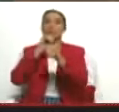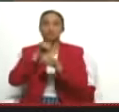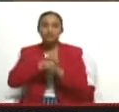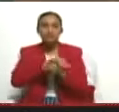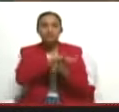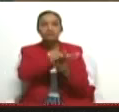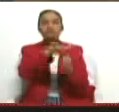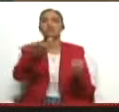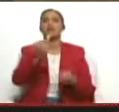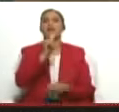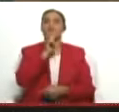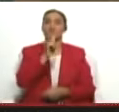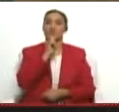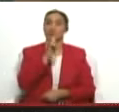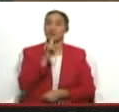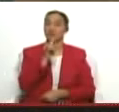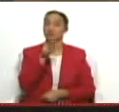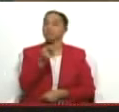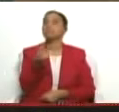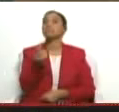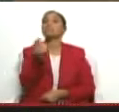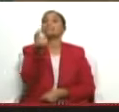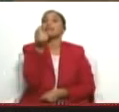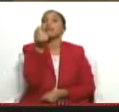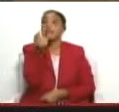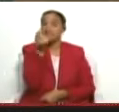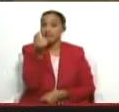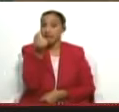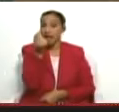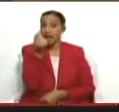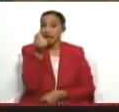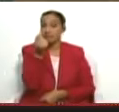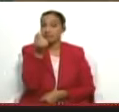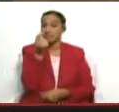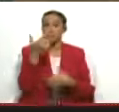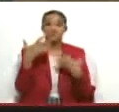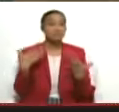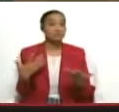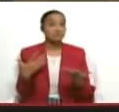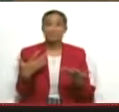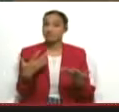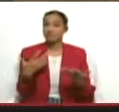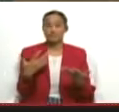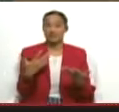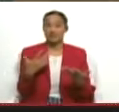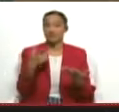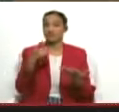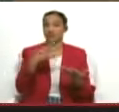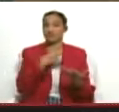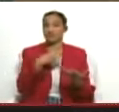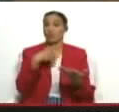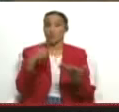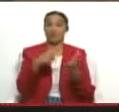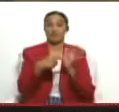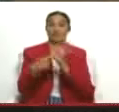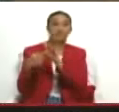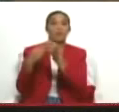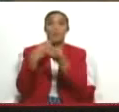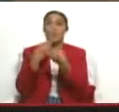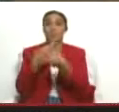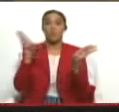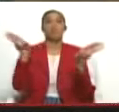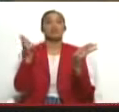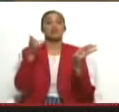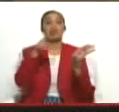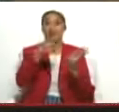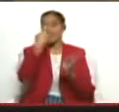información Eso es muy delicado porque eso eso se le res quienes tienen esa cualidad agregados militares